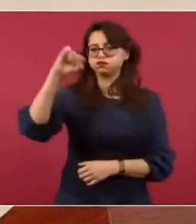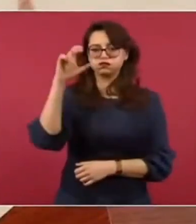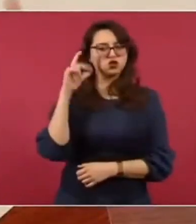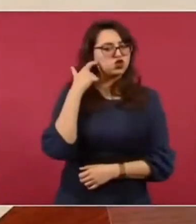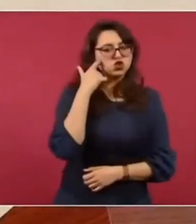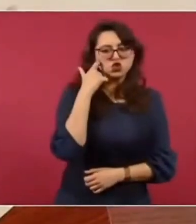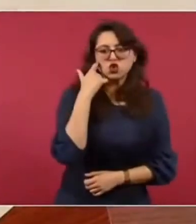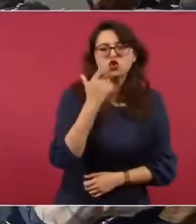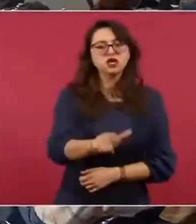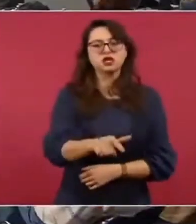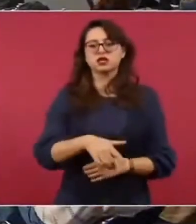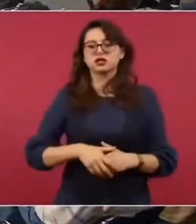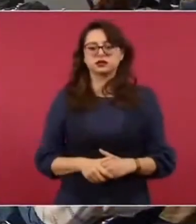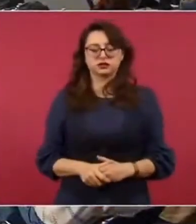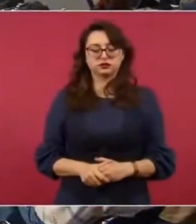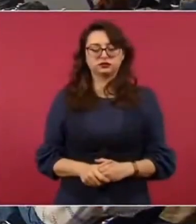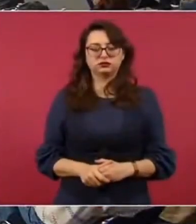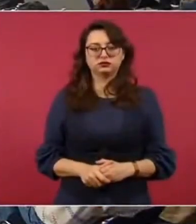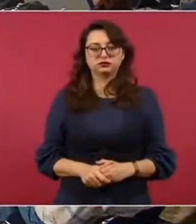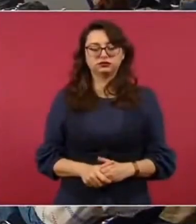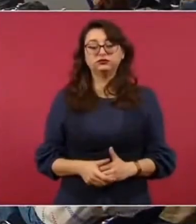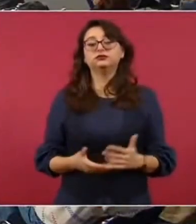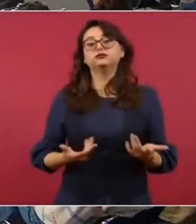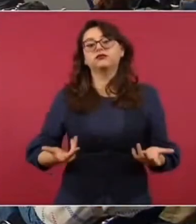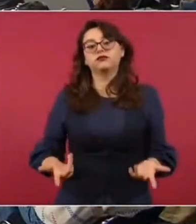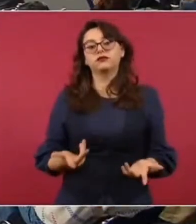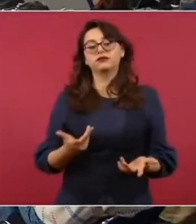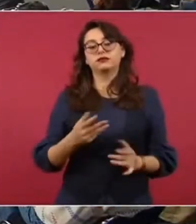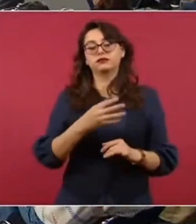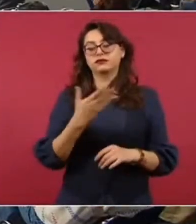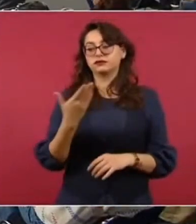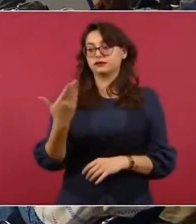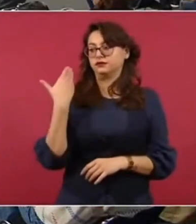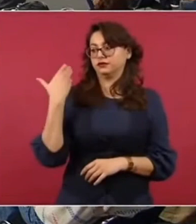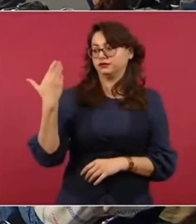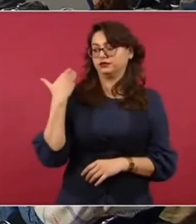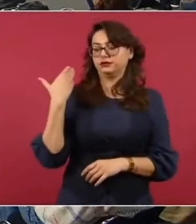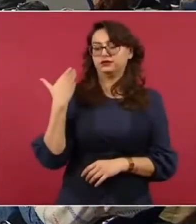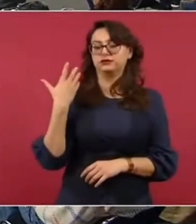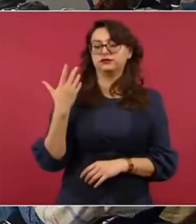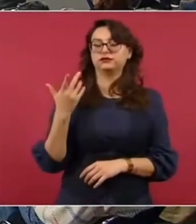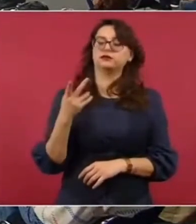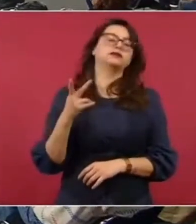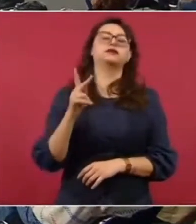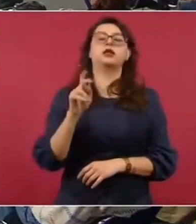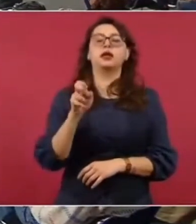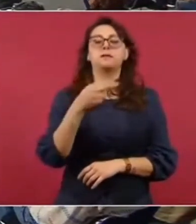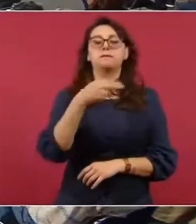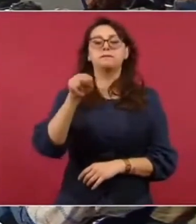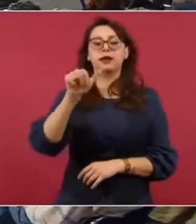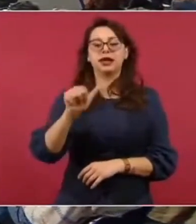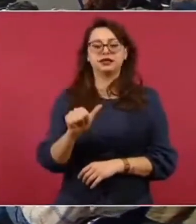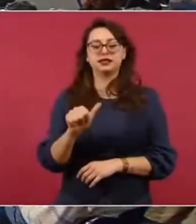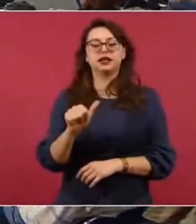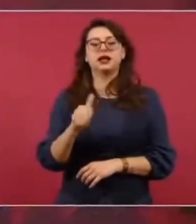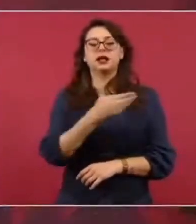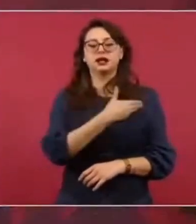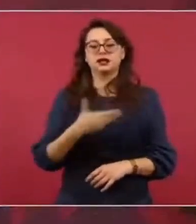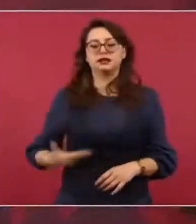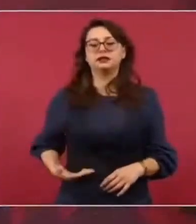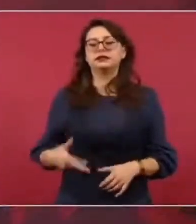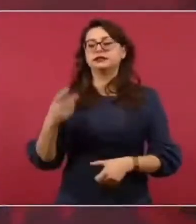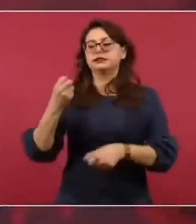Bueno, un secretario de Hacienda, el último del licenciado Peña Nieto, que llegó